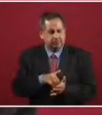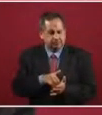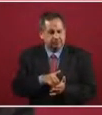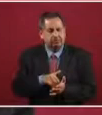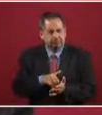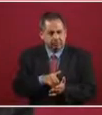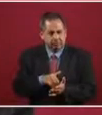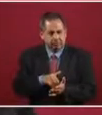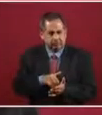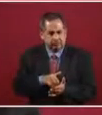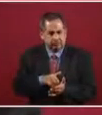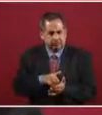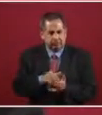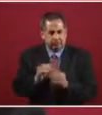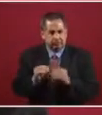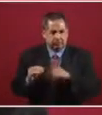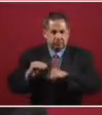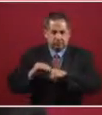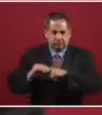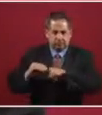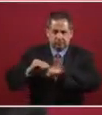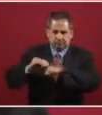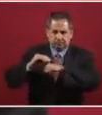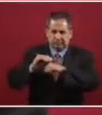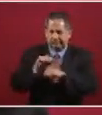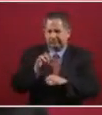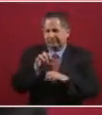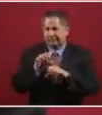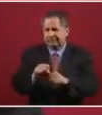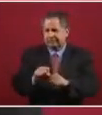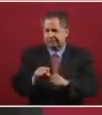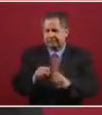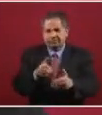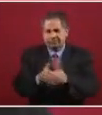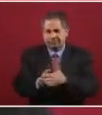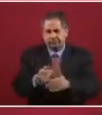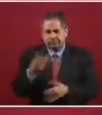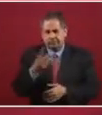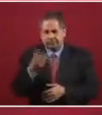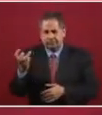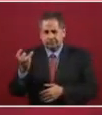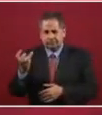285. Se va aumentando. Ya casi estamos por llegar